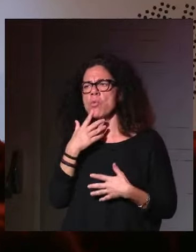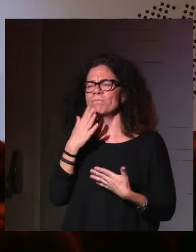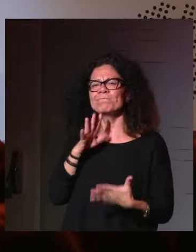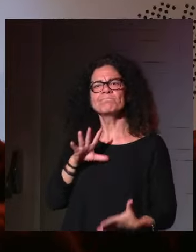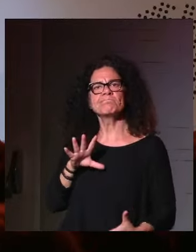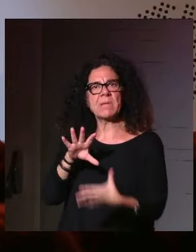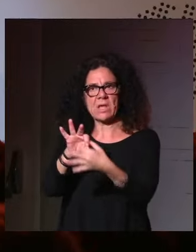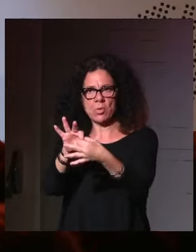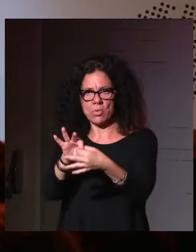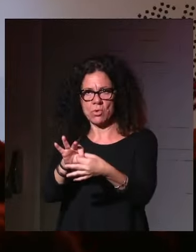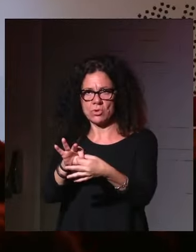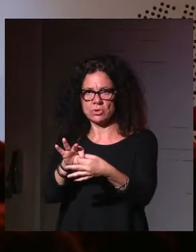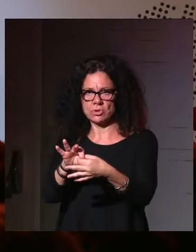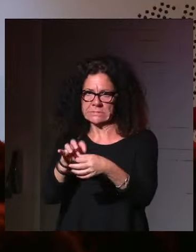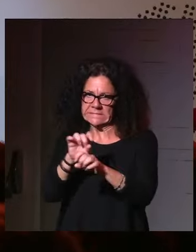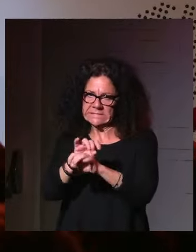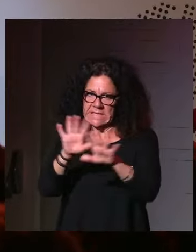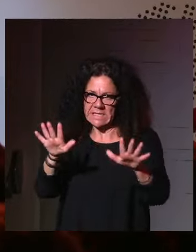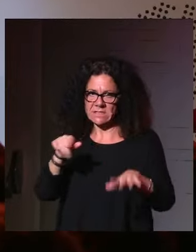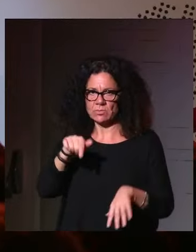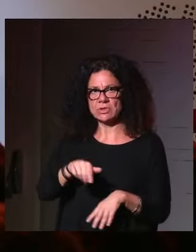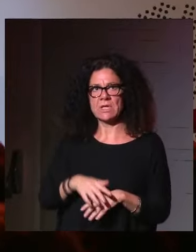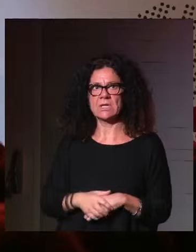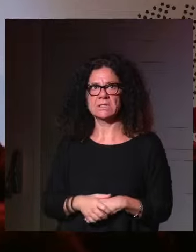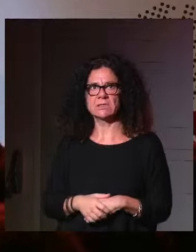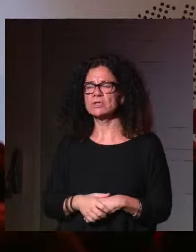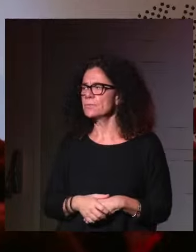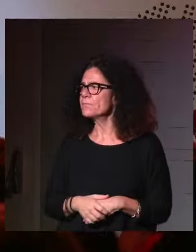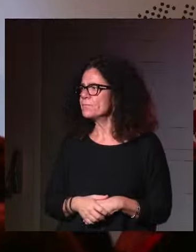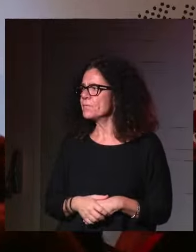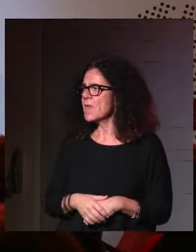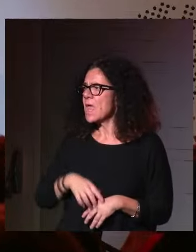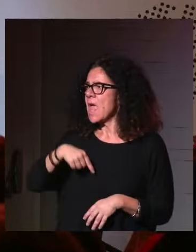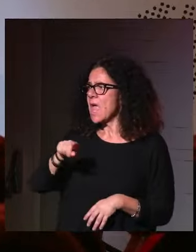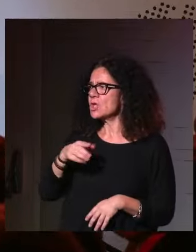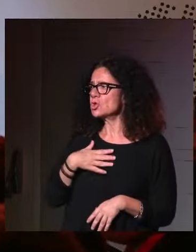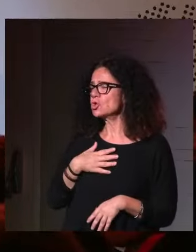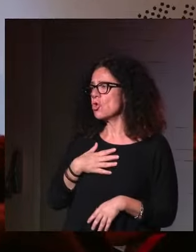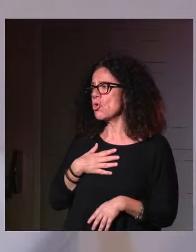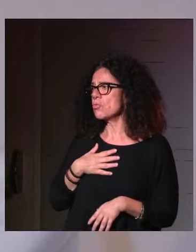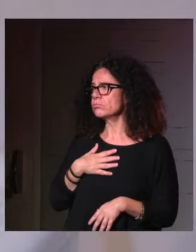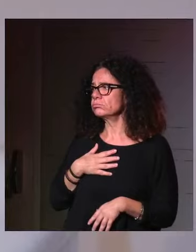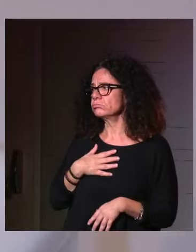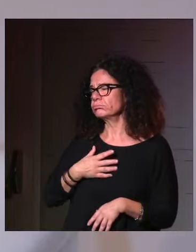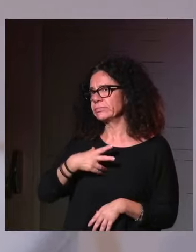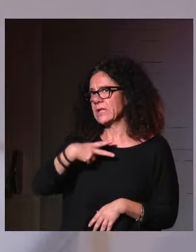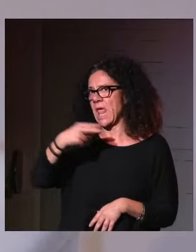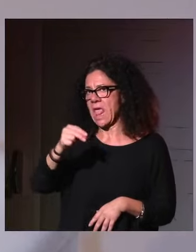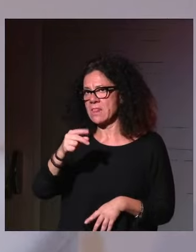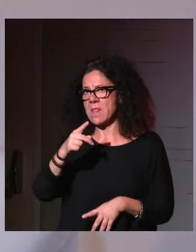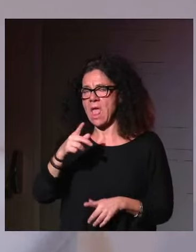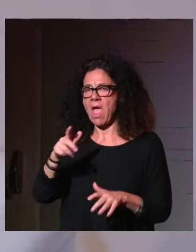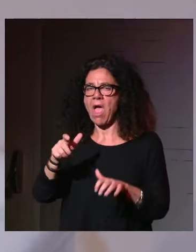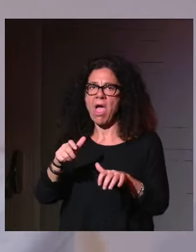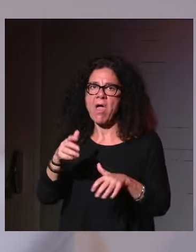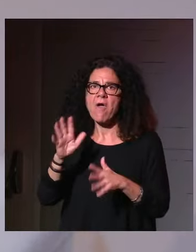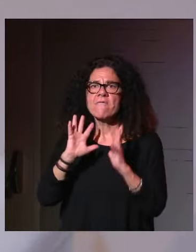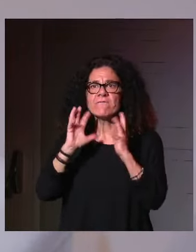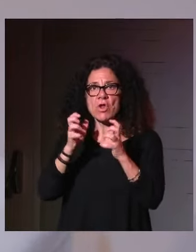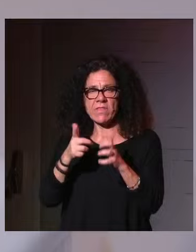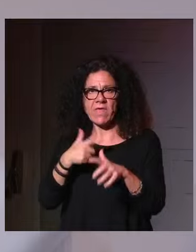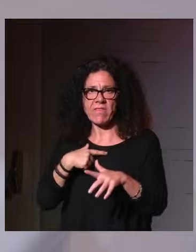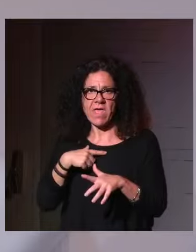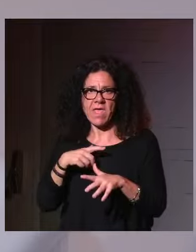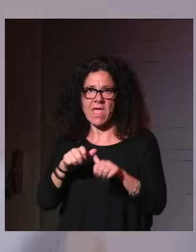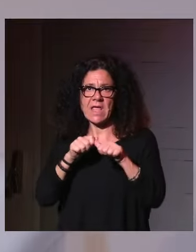eh Muy evidentes en todos o sea el momento en que ellos son negacionistas de la violencia de género y son negacionistas no de